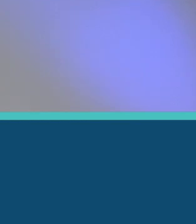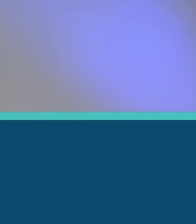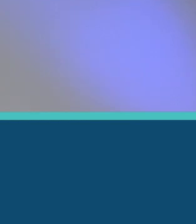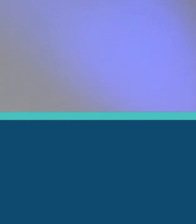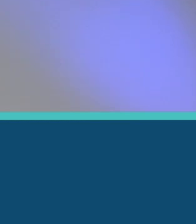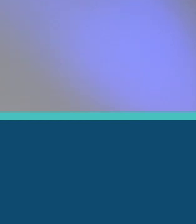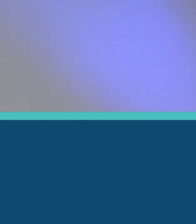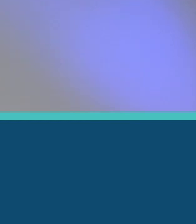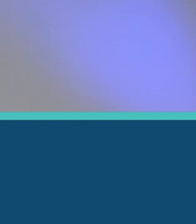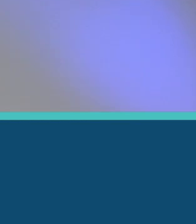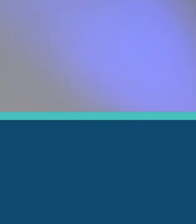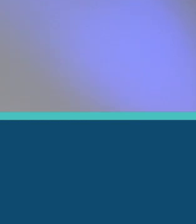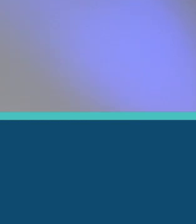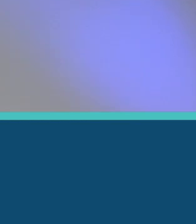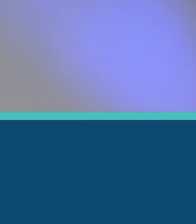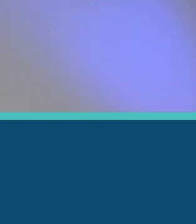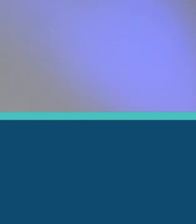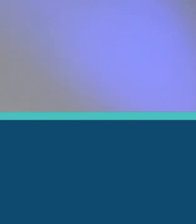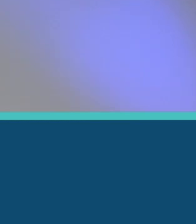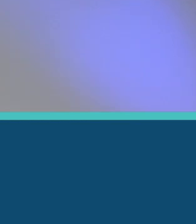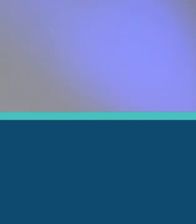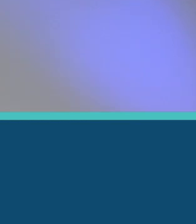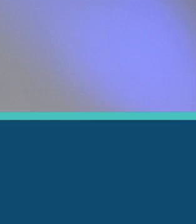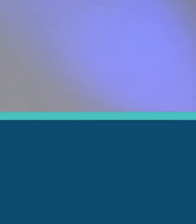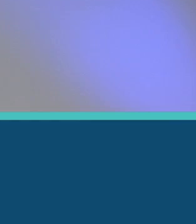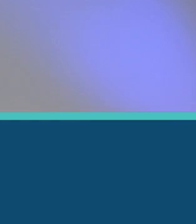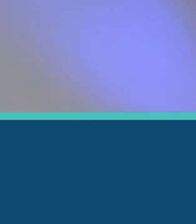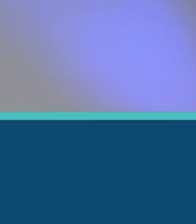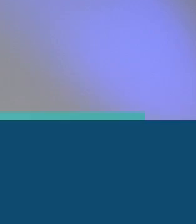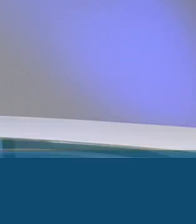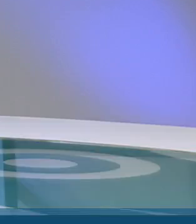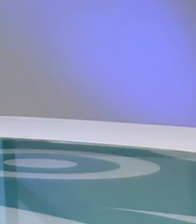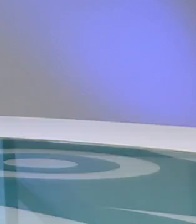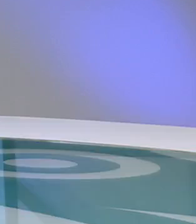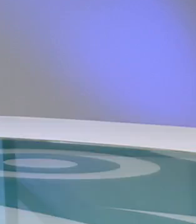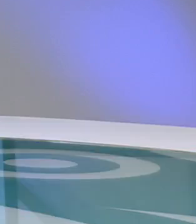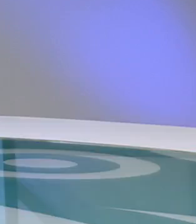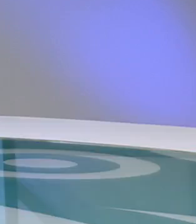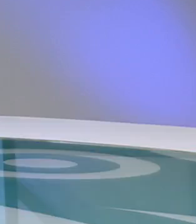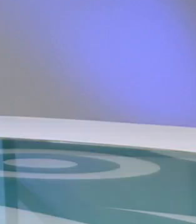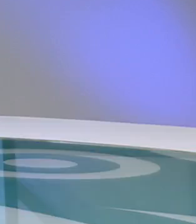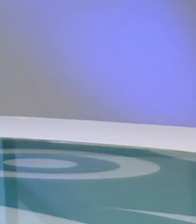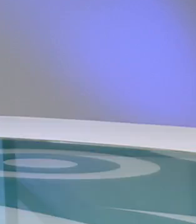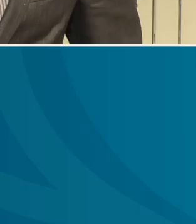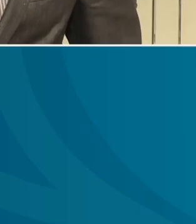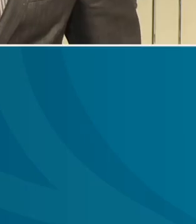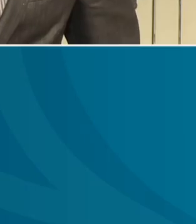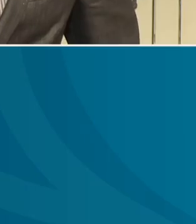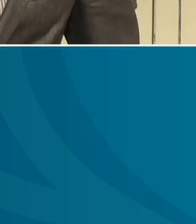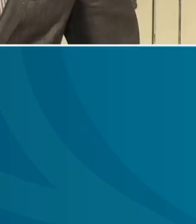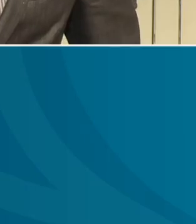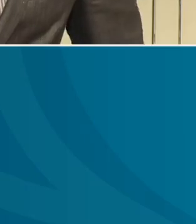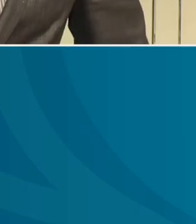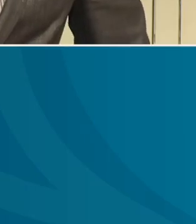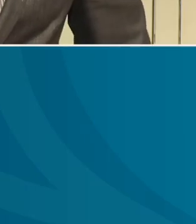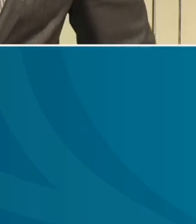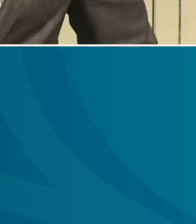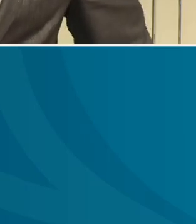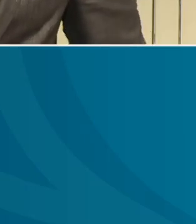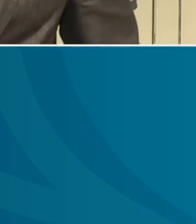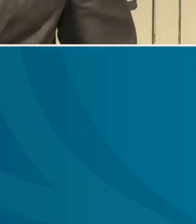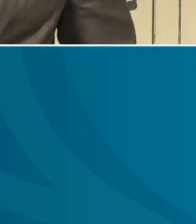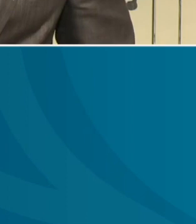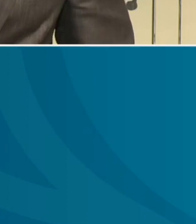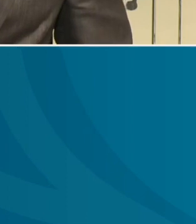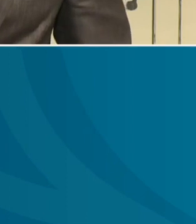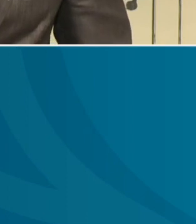información en vivo. El Poder Ejecutivo escucha propuestas de diputados y buscan posibles soluciones para bajar el precio de los combustibles. Andrés Ortiz